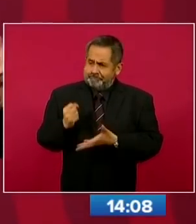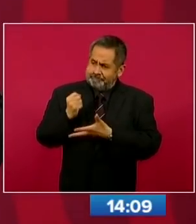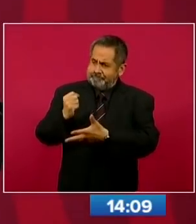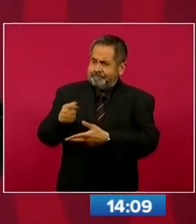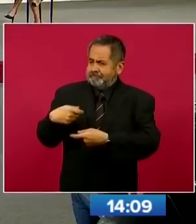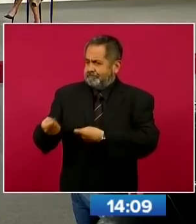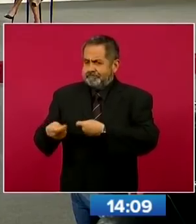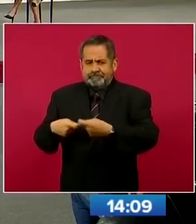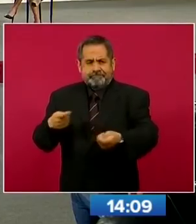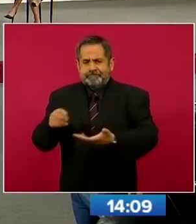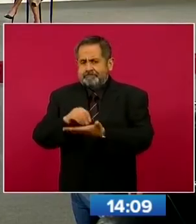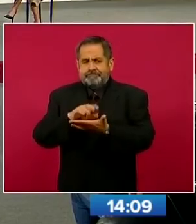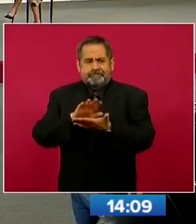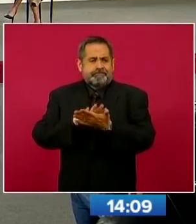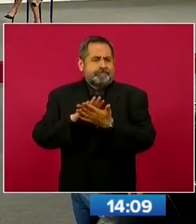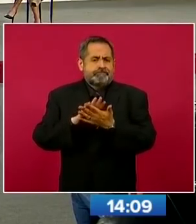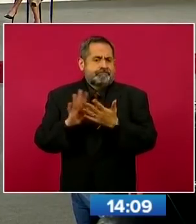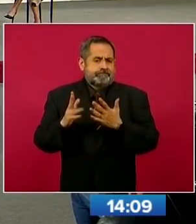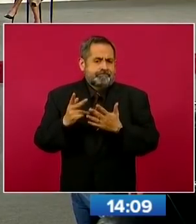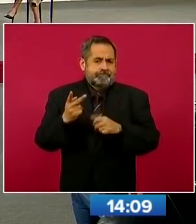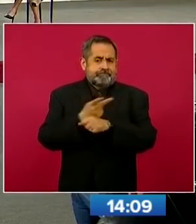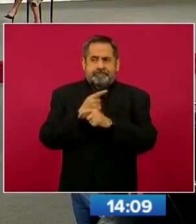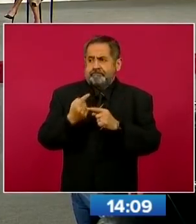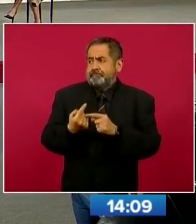pacientes con riesgo de complicaciones.